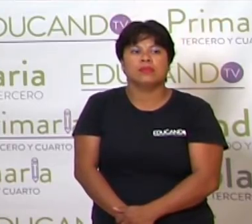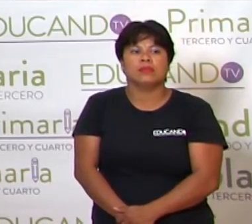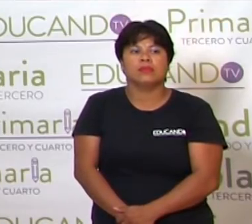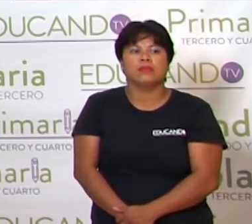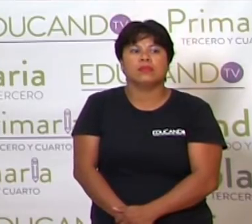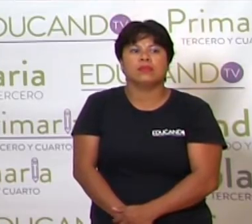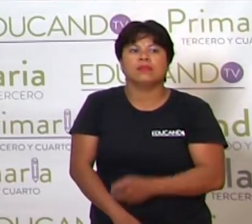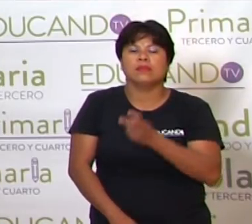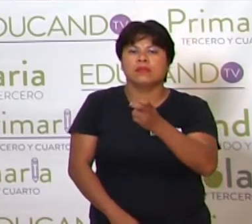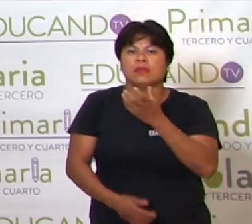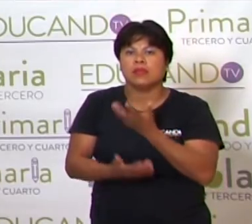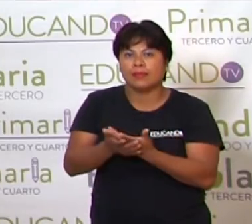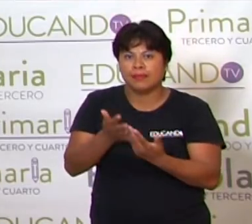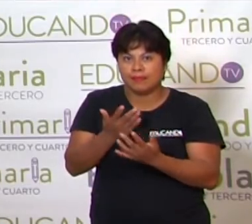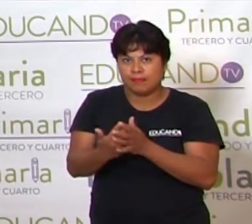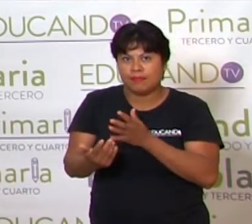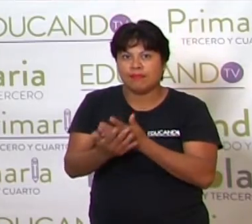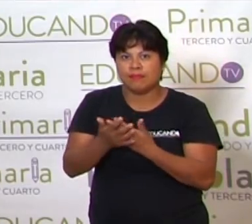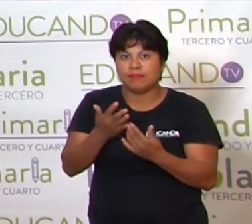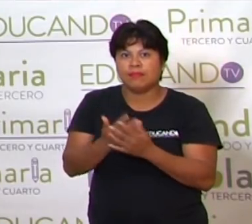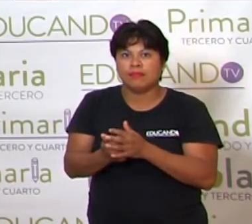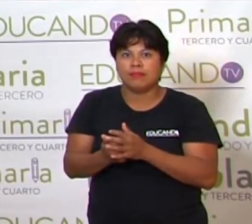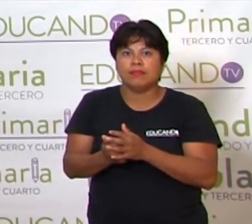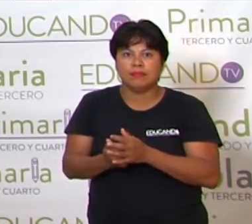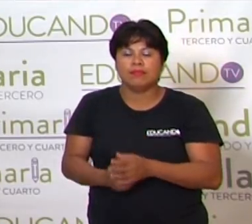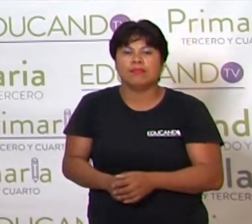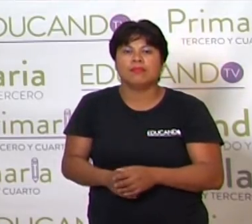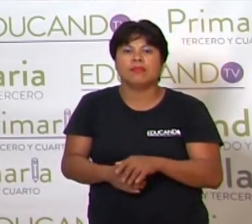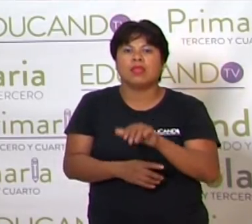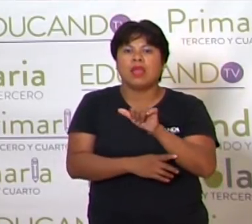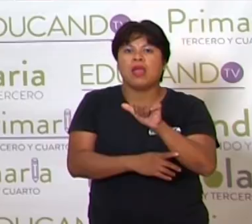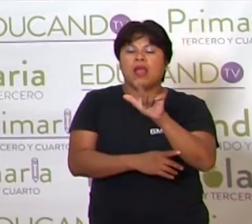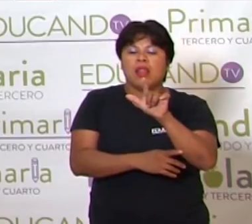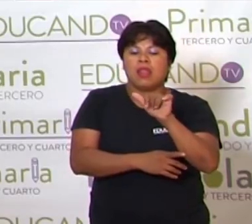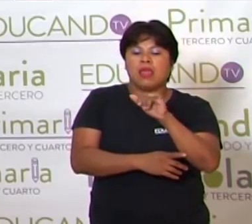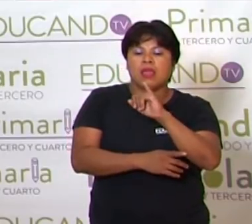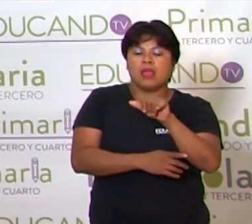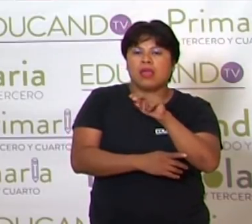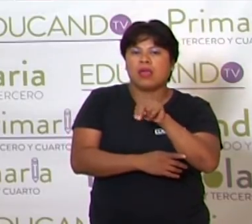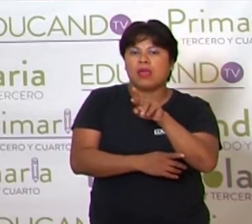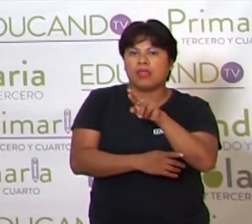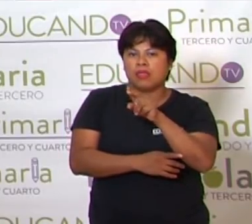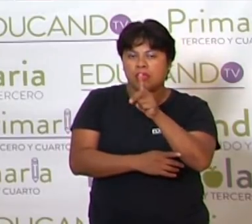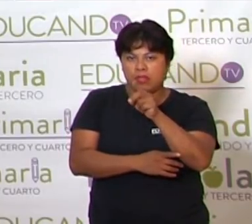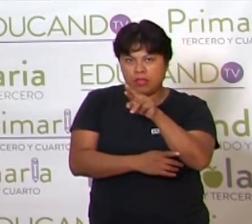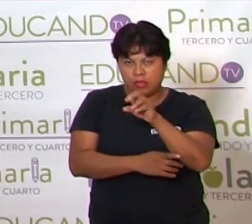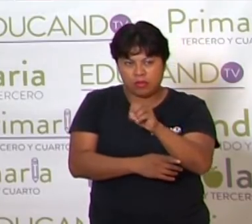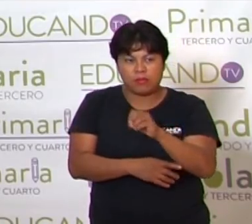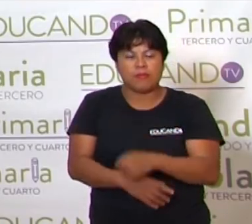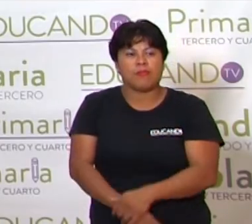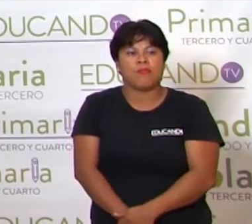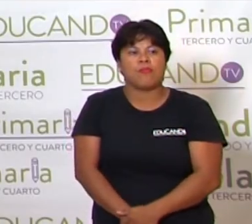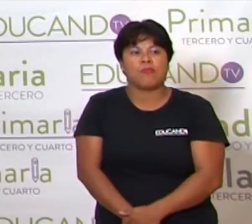fue hecha por Alejandro